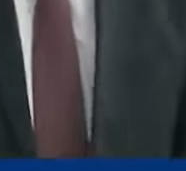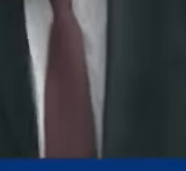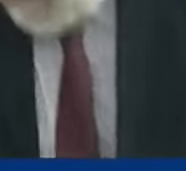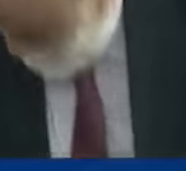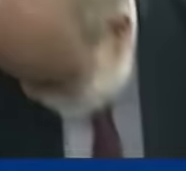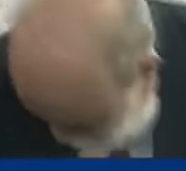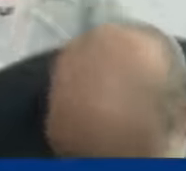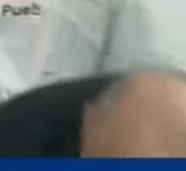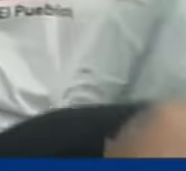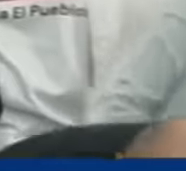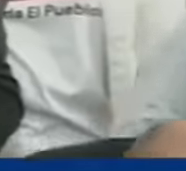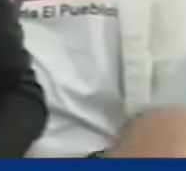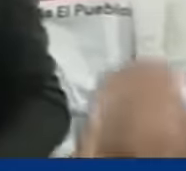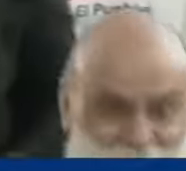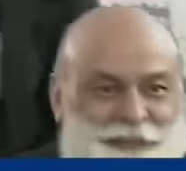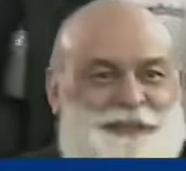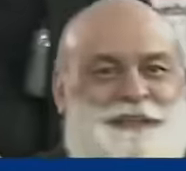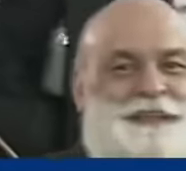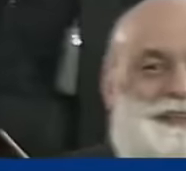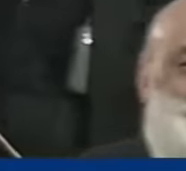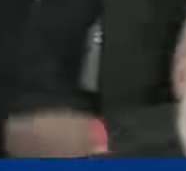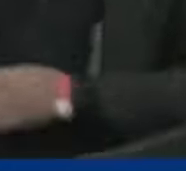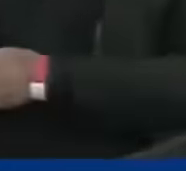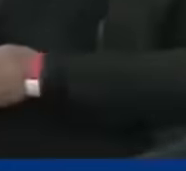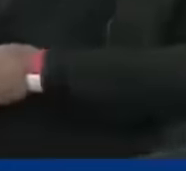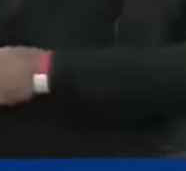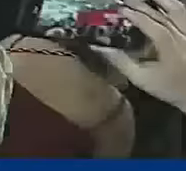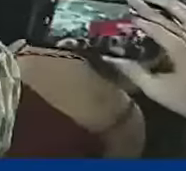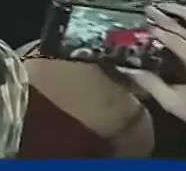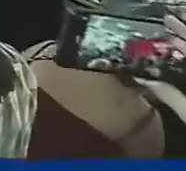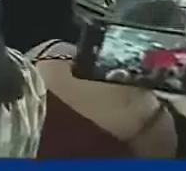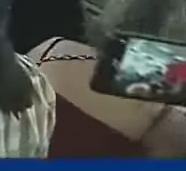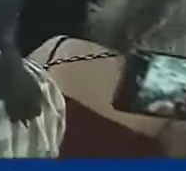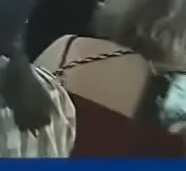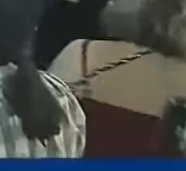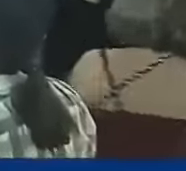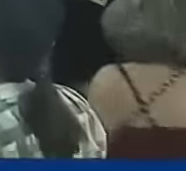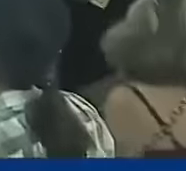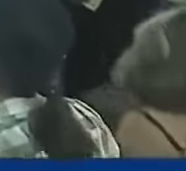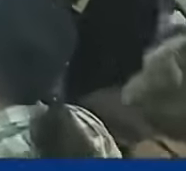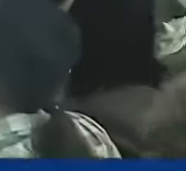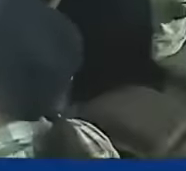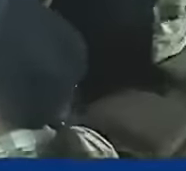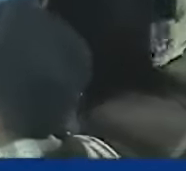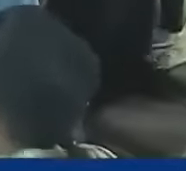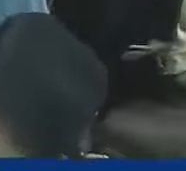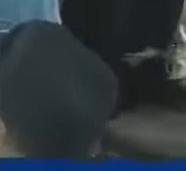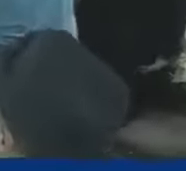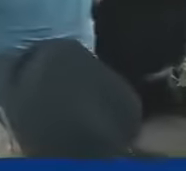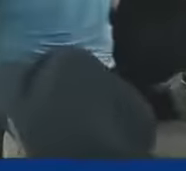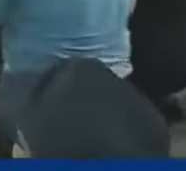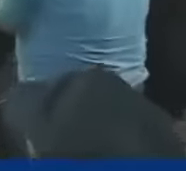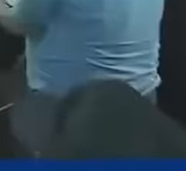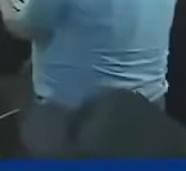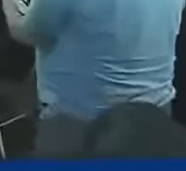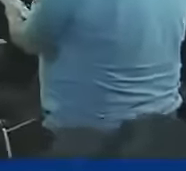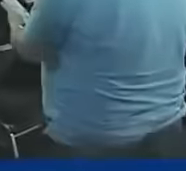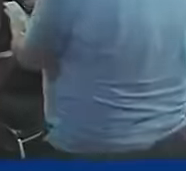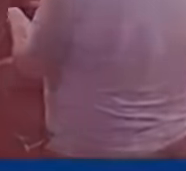28 de julio. En un comunicado, el bloque regional señaló su respaldo. Un